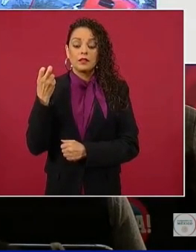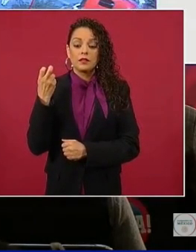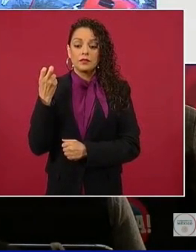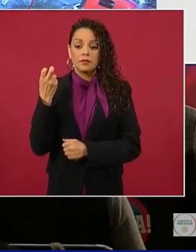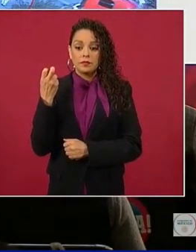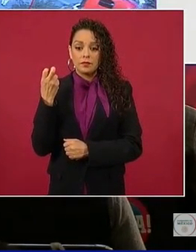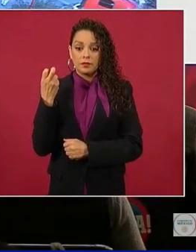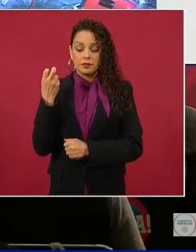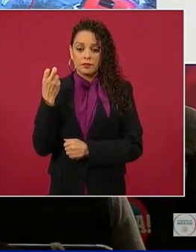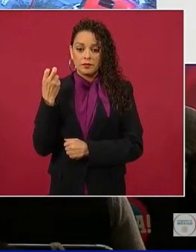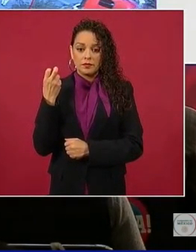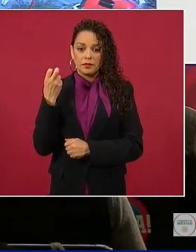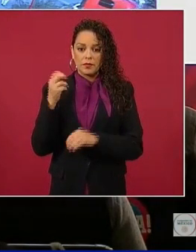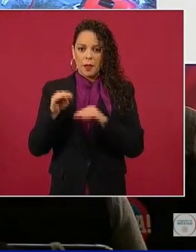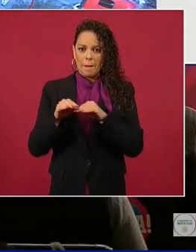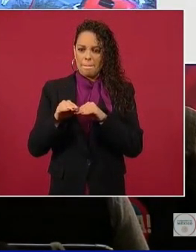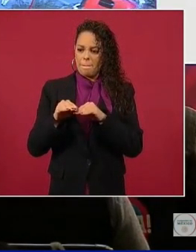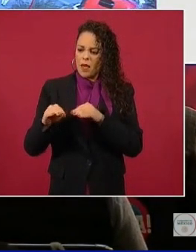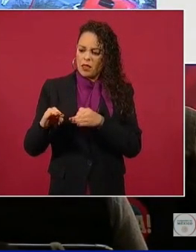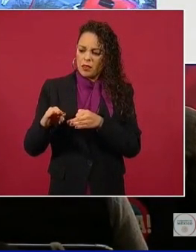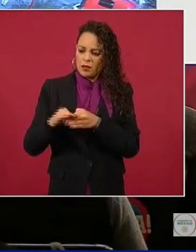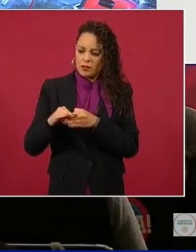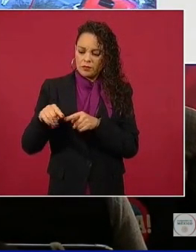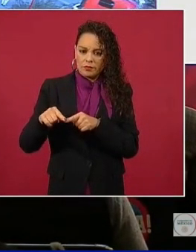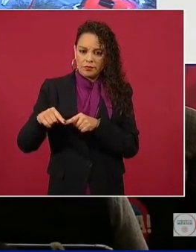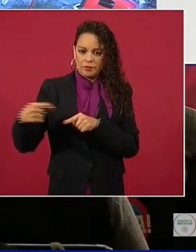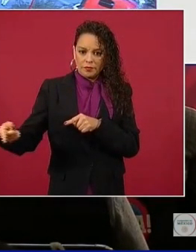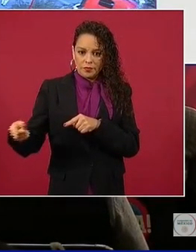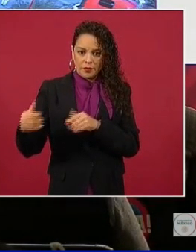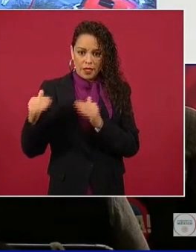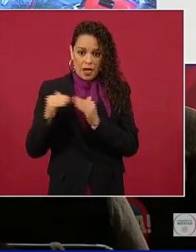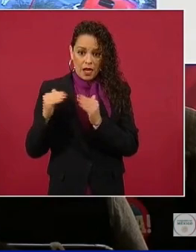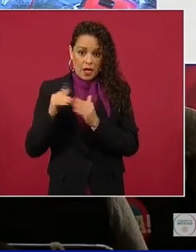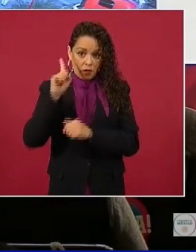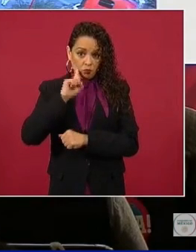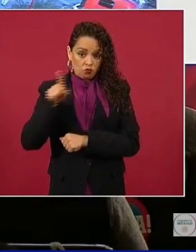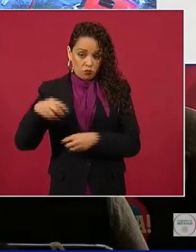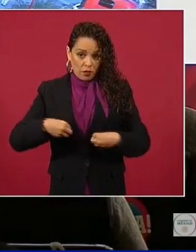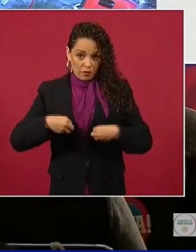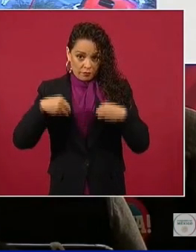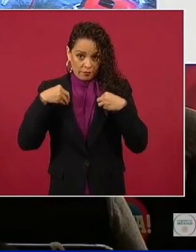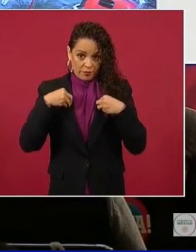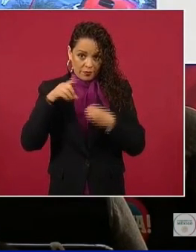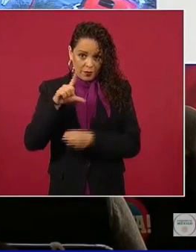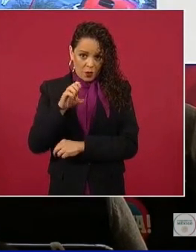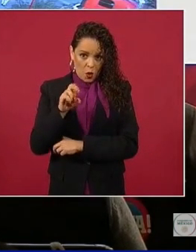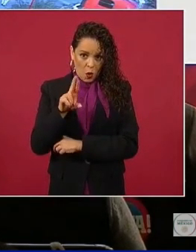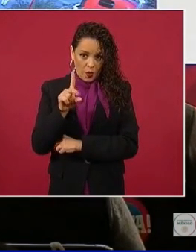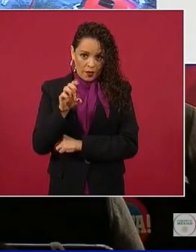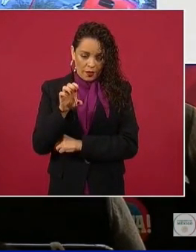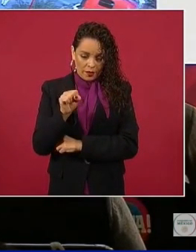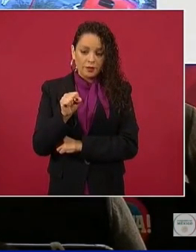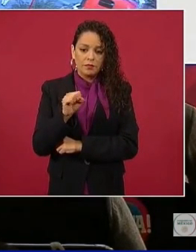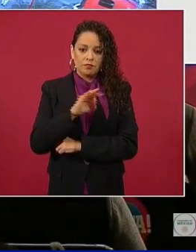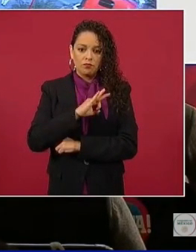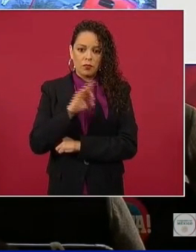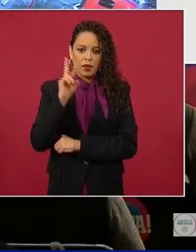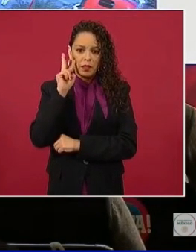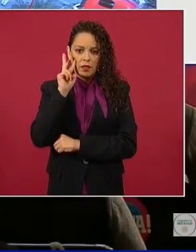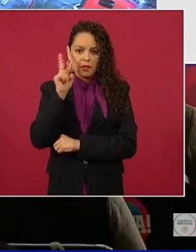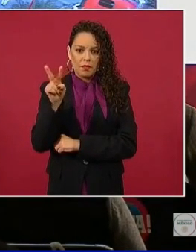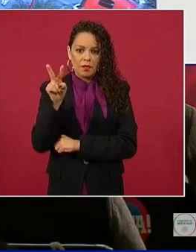unos metros de la vivienda de lourdes maldonado se puede ubicar ya a los